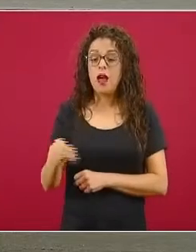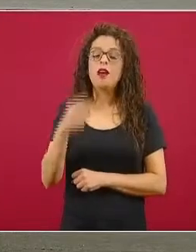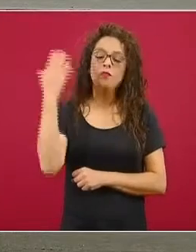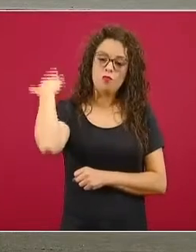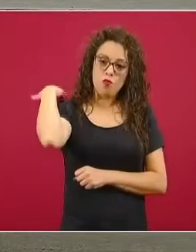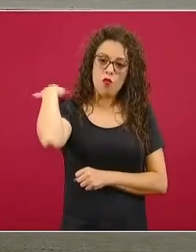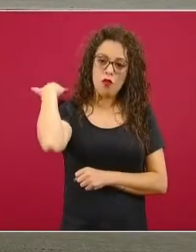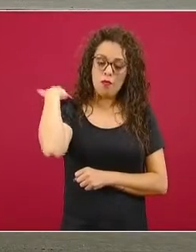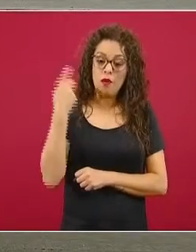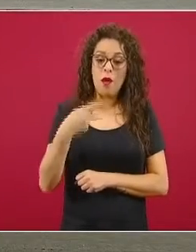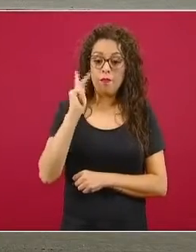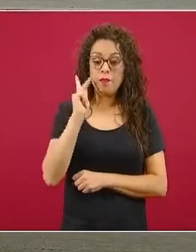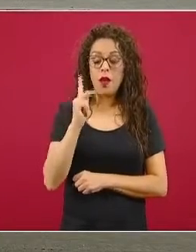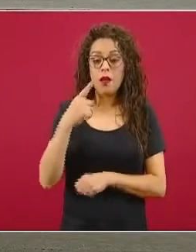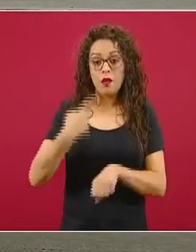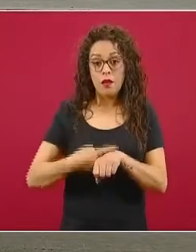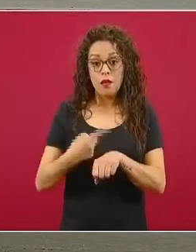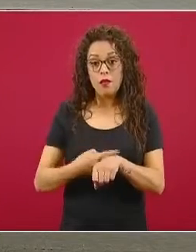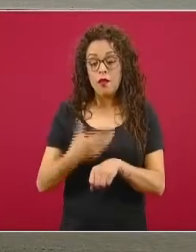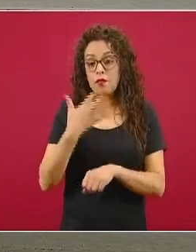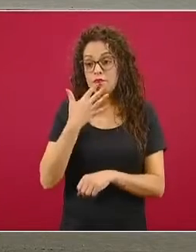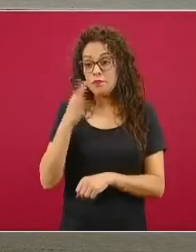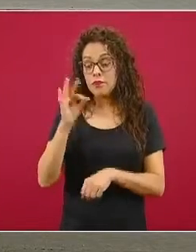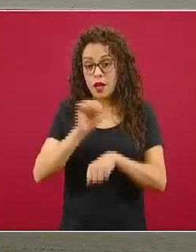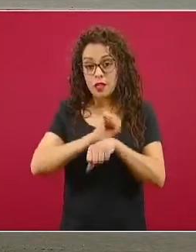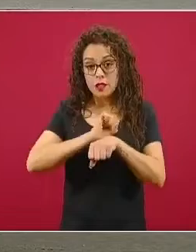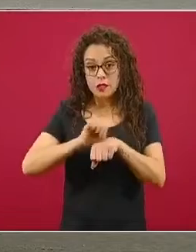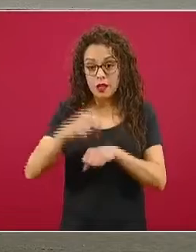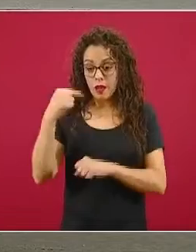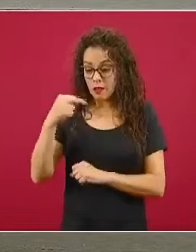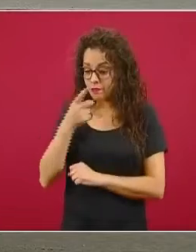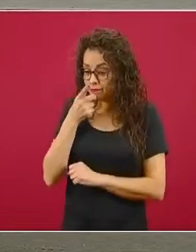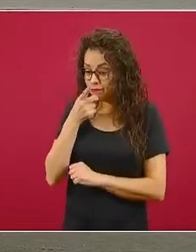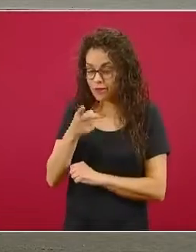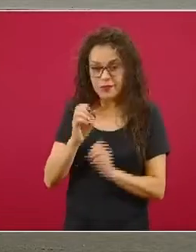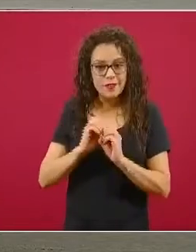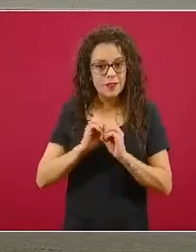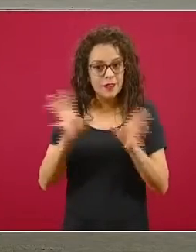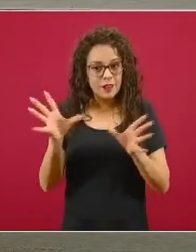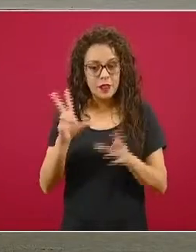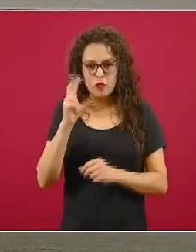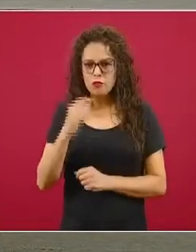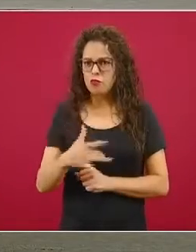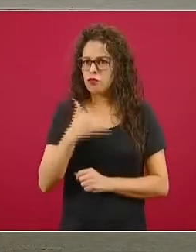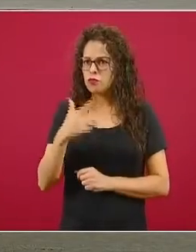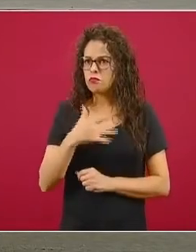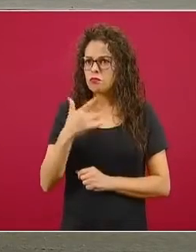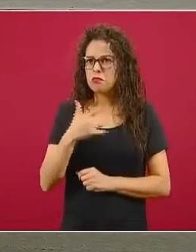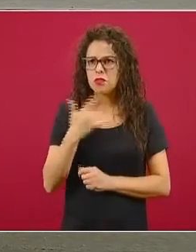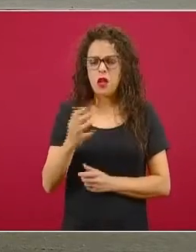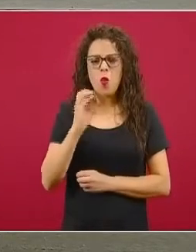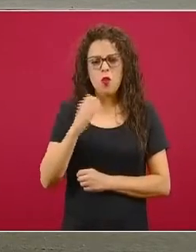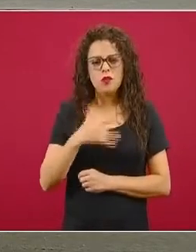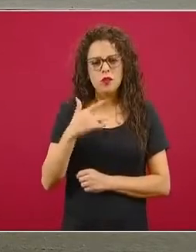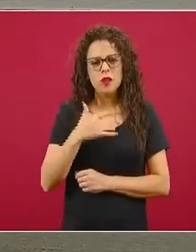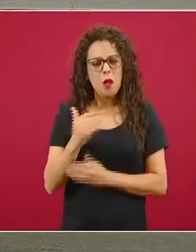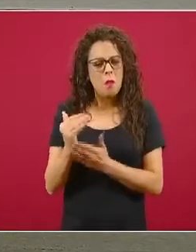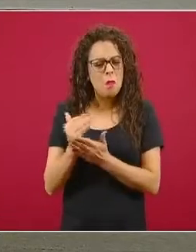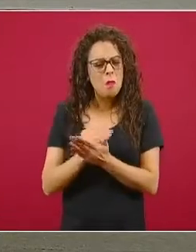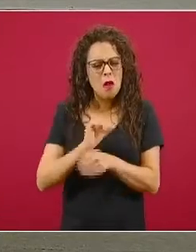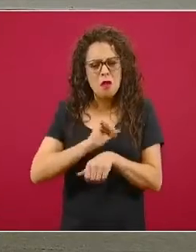enfermedad leve, precisamente como su nombre lo dice, al expresar menos sintomatología y muy